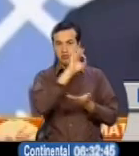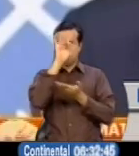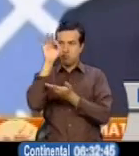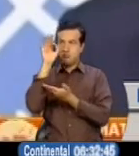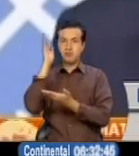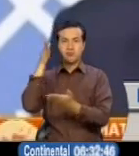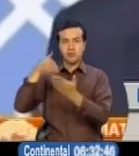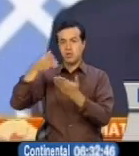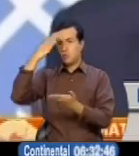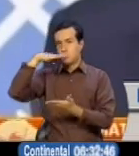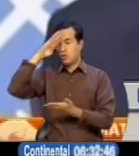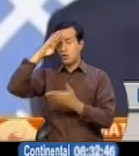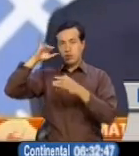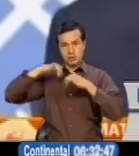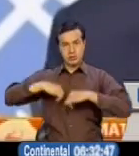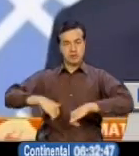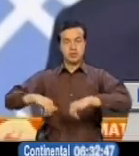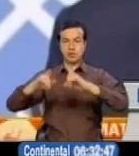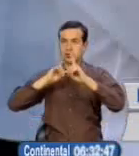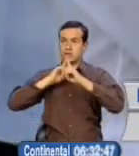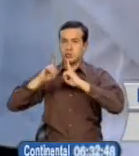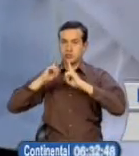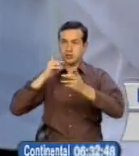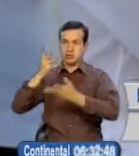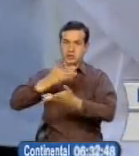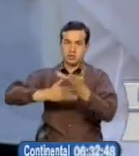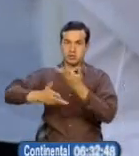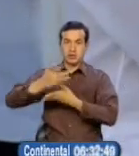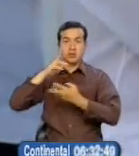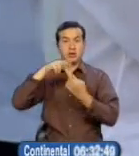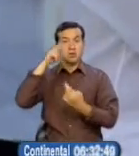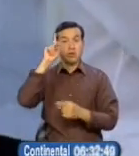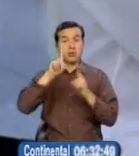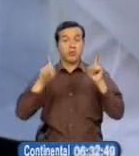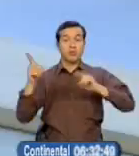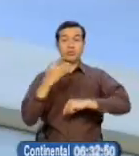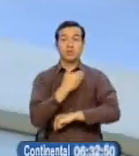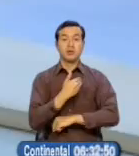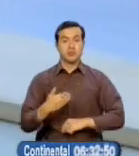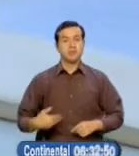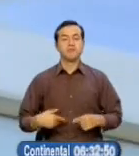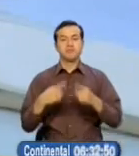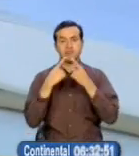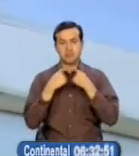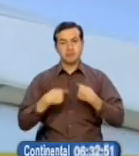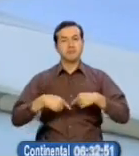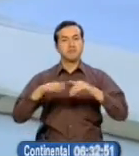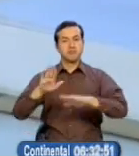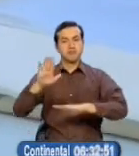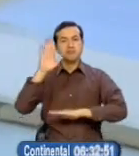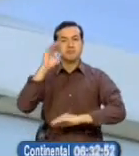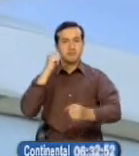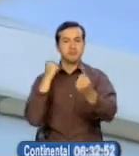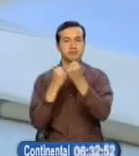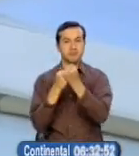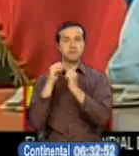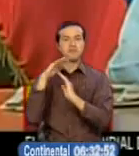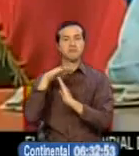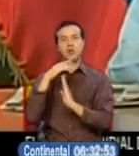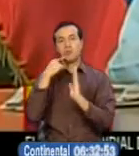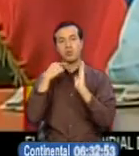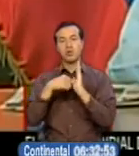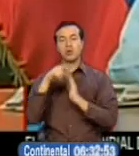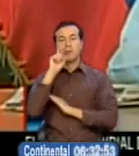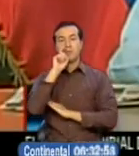para continuar con sus diálogos. En la región, varios mandatarios reiteraron su compromiso para la construcción de la paz, entre